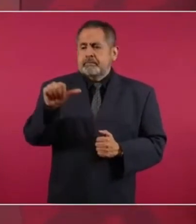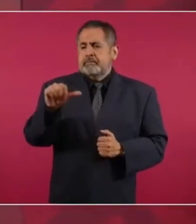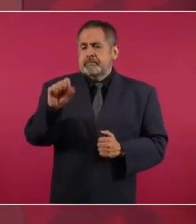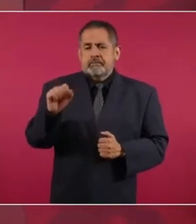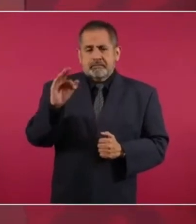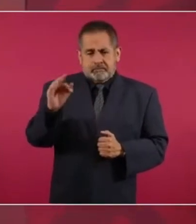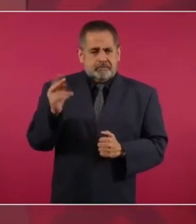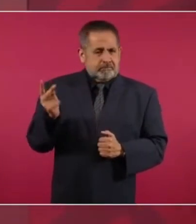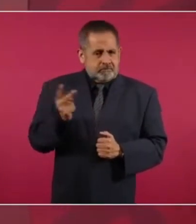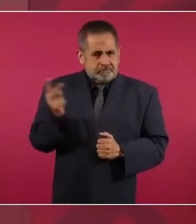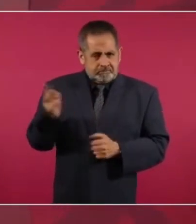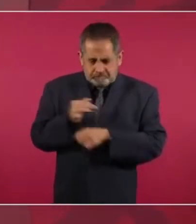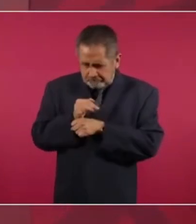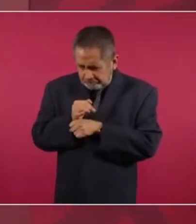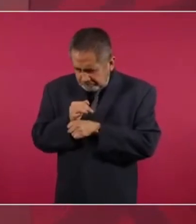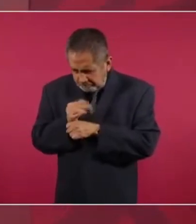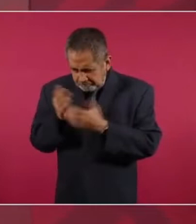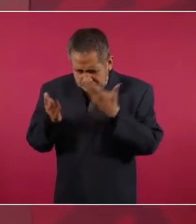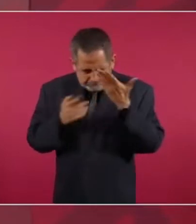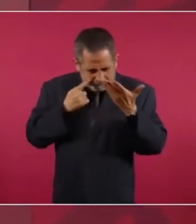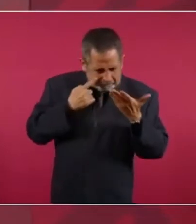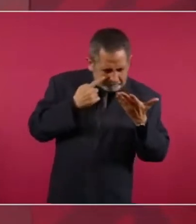Auditoría Superior de la Federación.